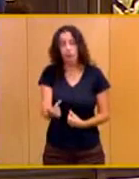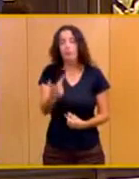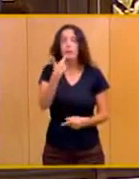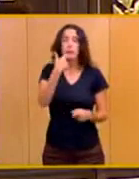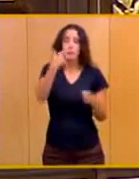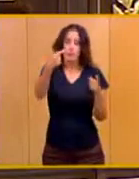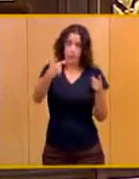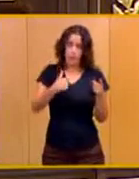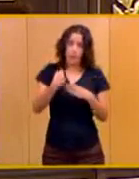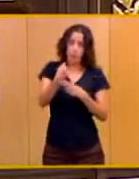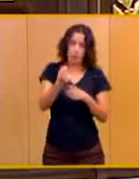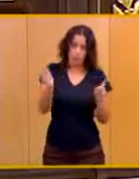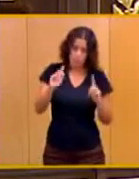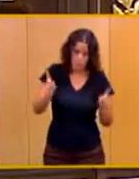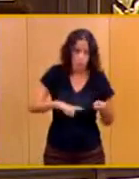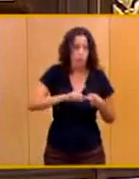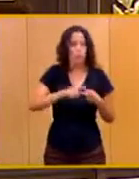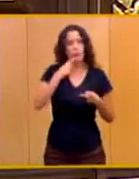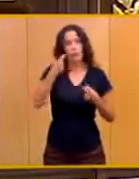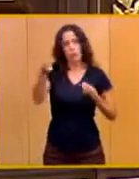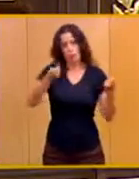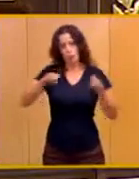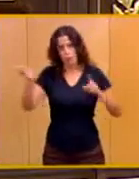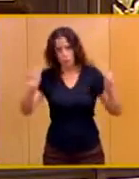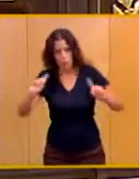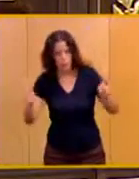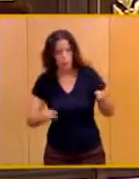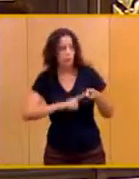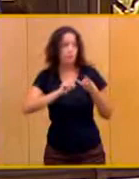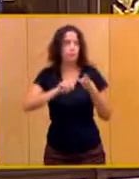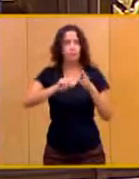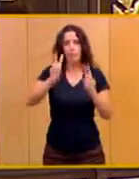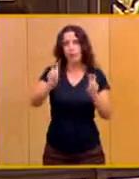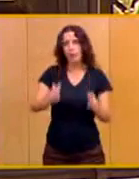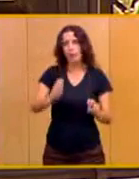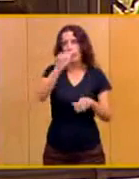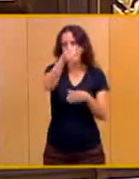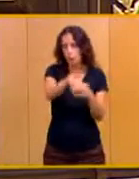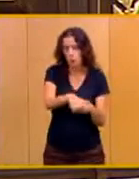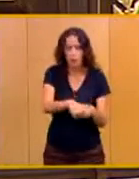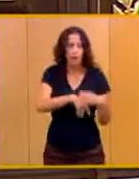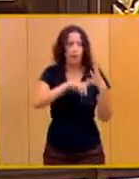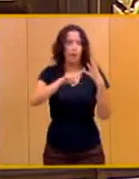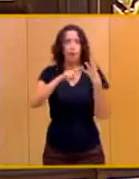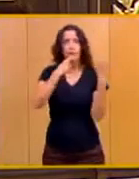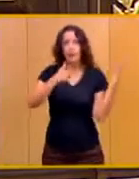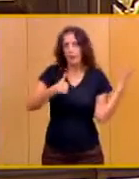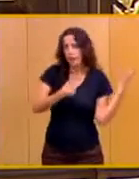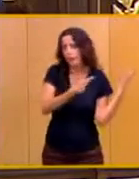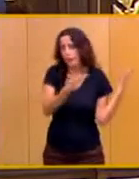hombro, me va a decir lo que no negociamos, me va a decir lo de los temas electorales, me va a decir que no tiene propuestas. Silencio, por